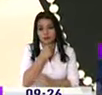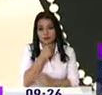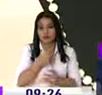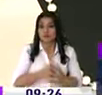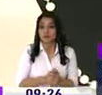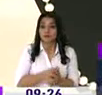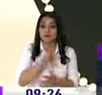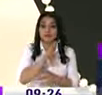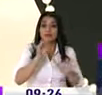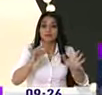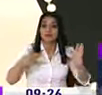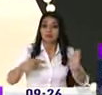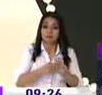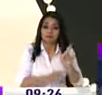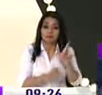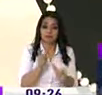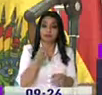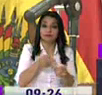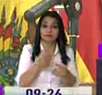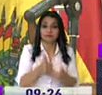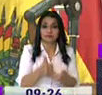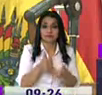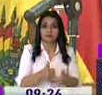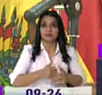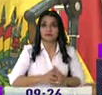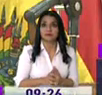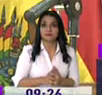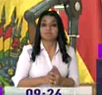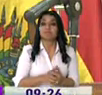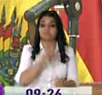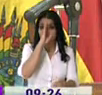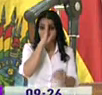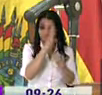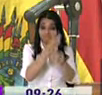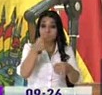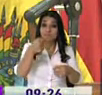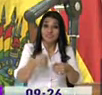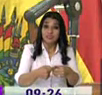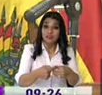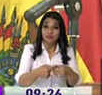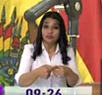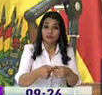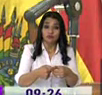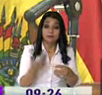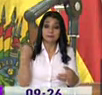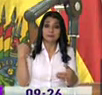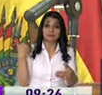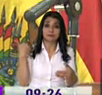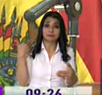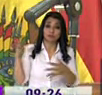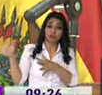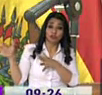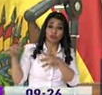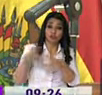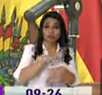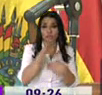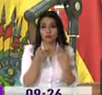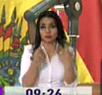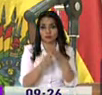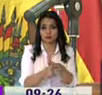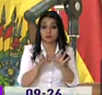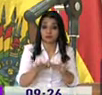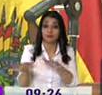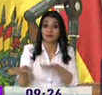con más de 27.000 beneficiarios. Caminamos por un Quito donde nadie se quede atrás. Y estamos seguros que este tipo